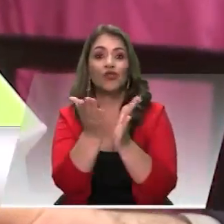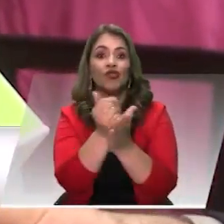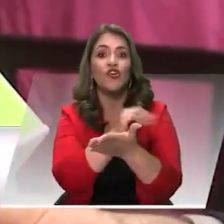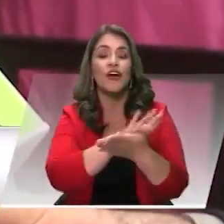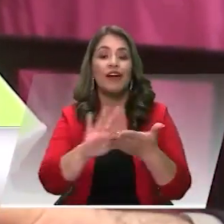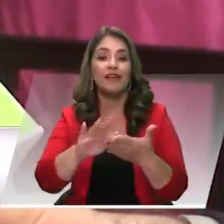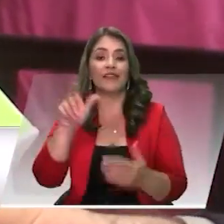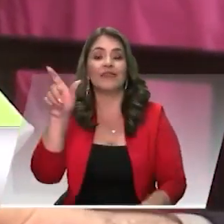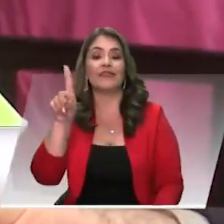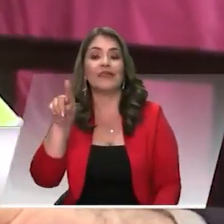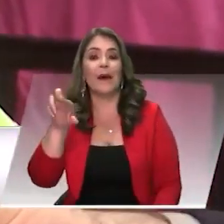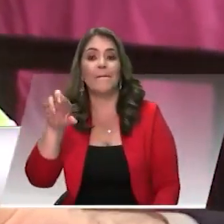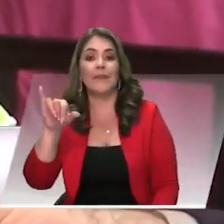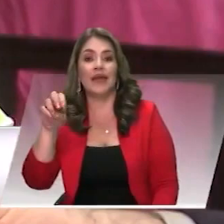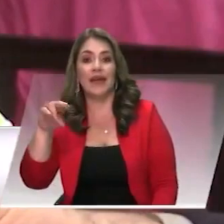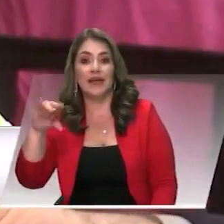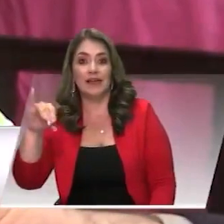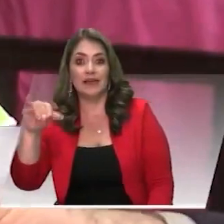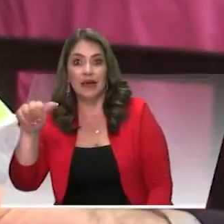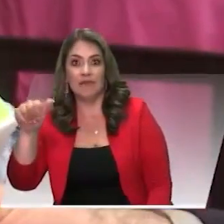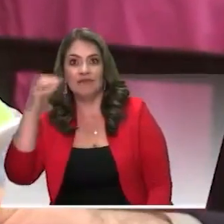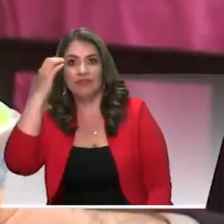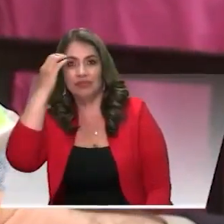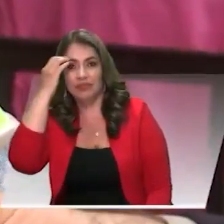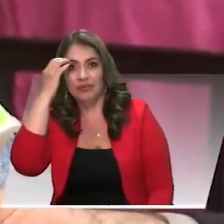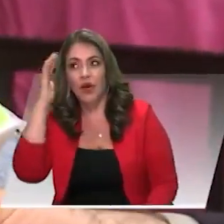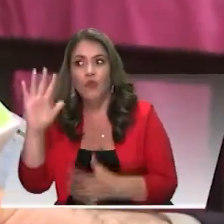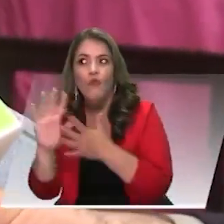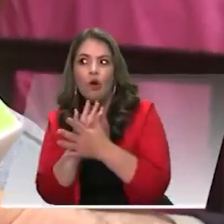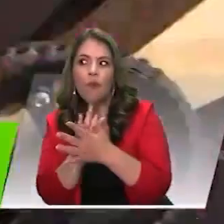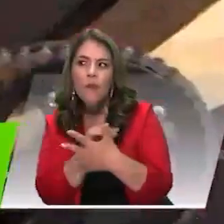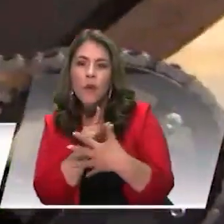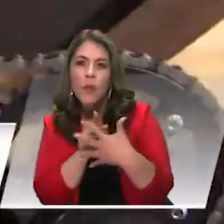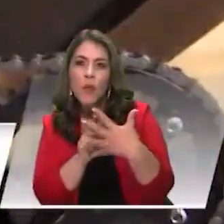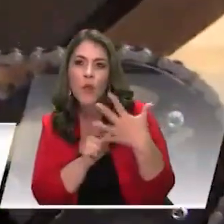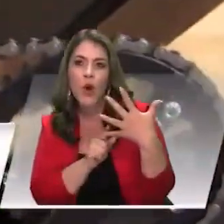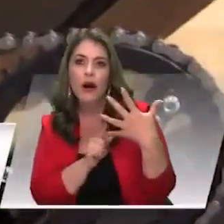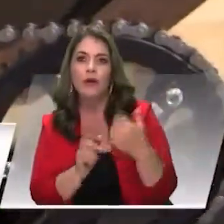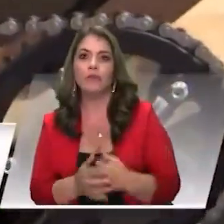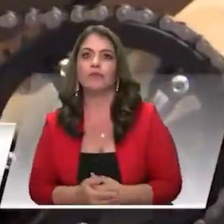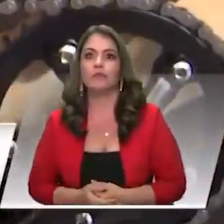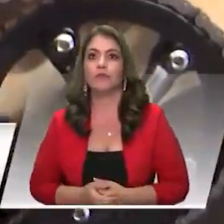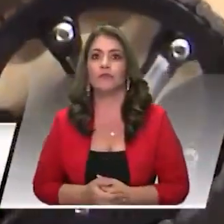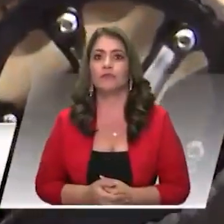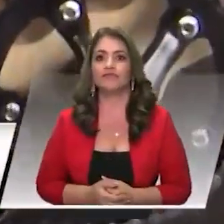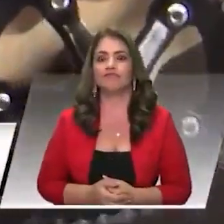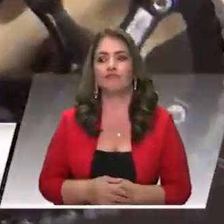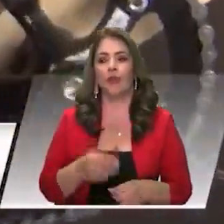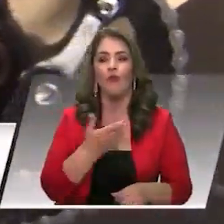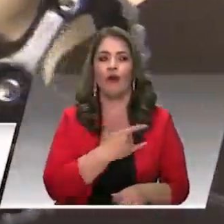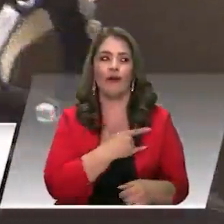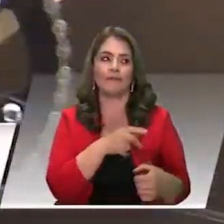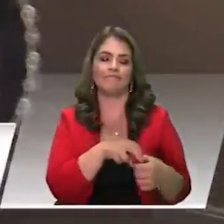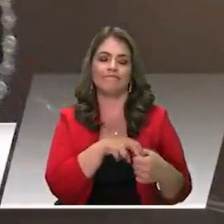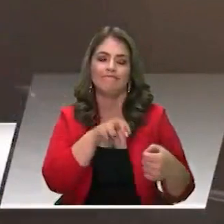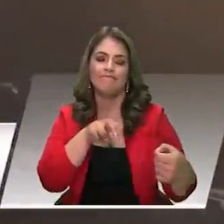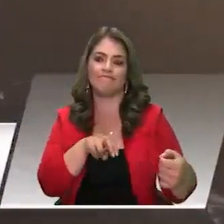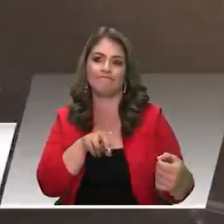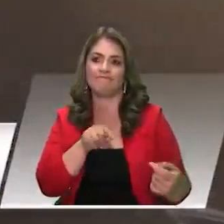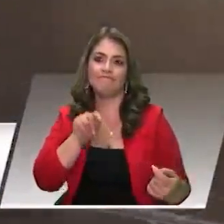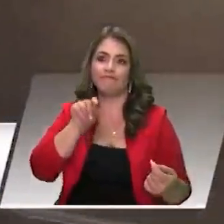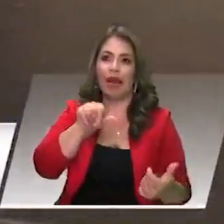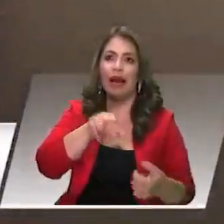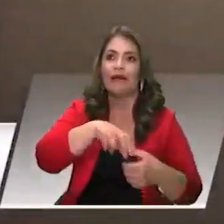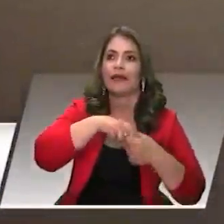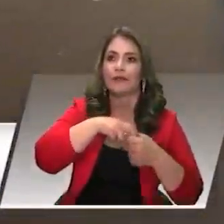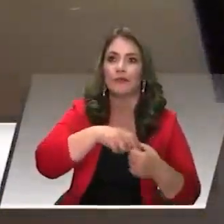que sabemos además por inteligencia de datos que es posible que deserten de la universidad porque no tienen con qué pagar